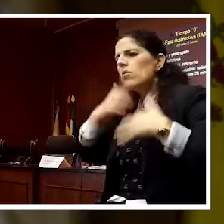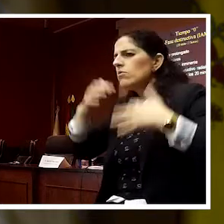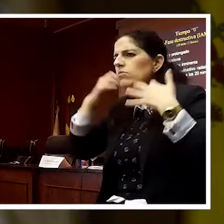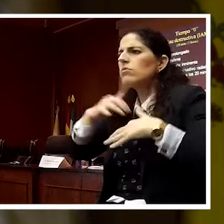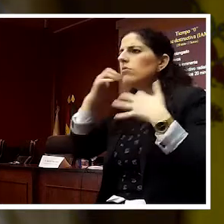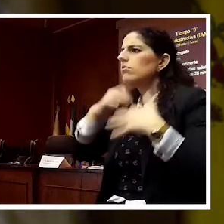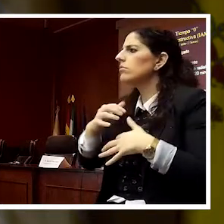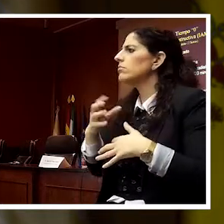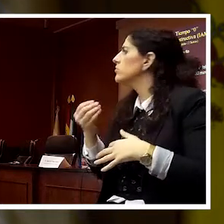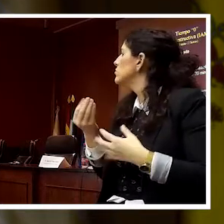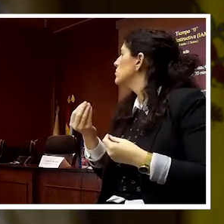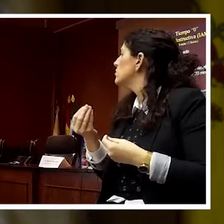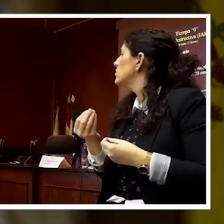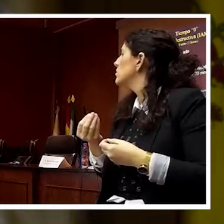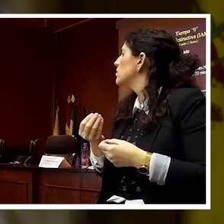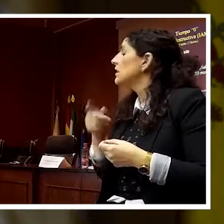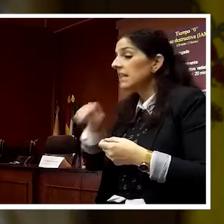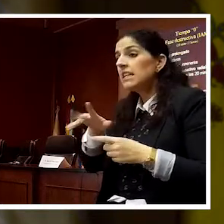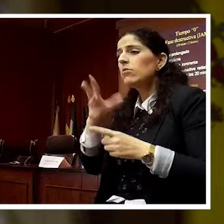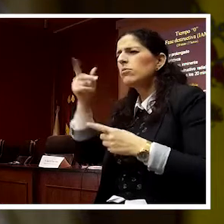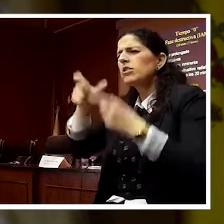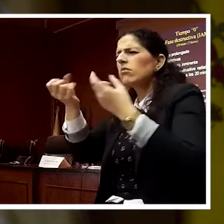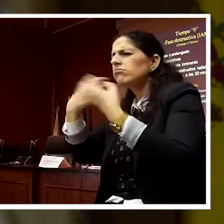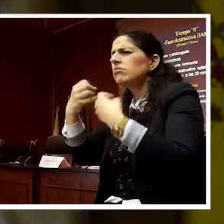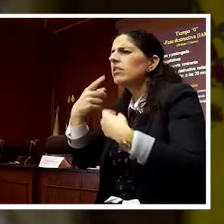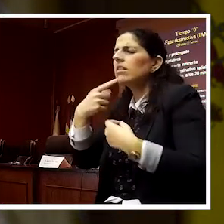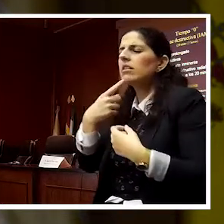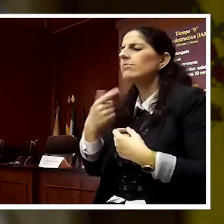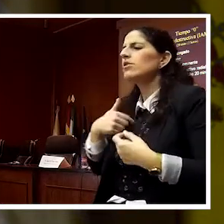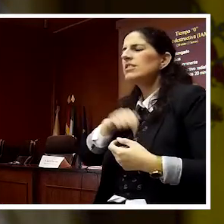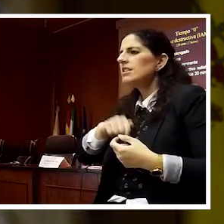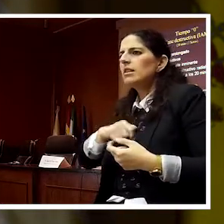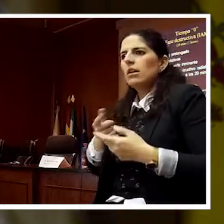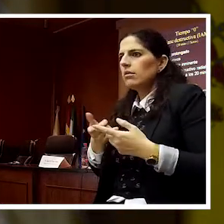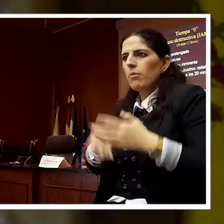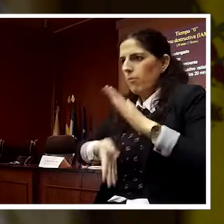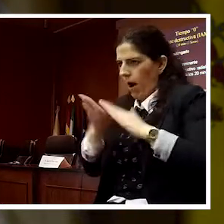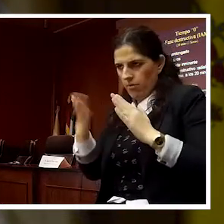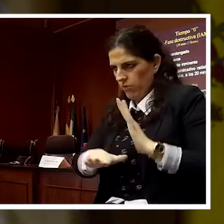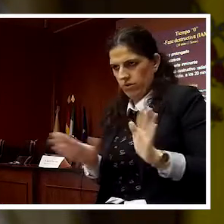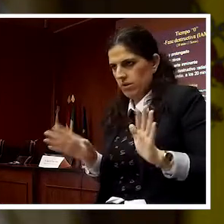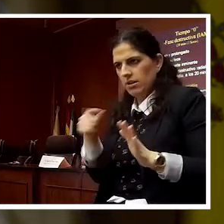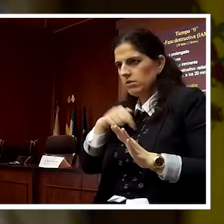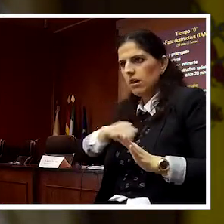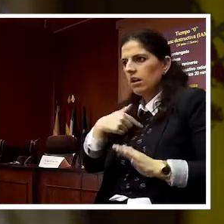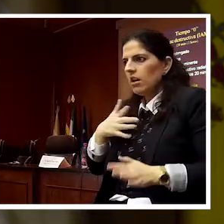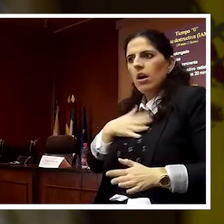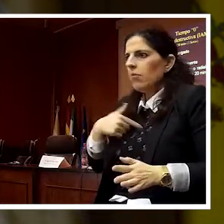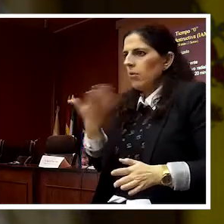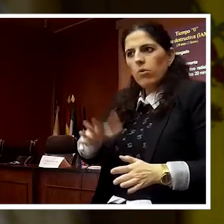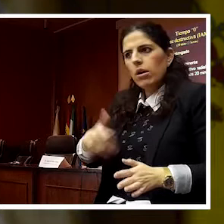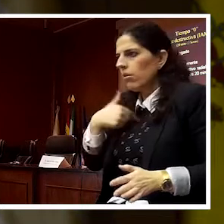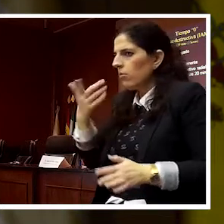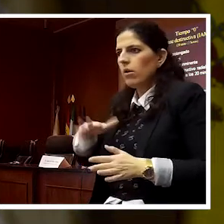Y muchos pacientes hablan que en esa situación tienen una sensación de muerte inminente. Es una condición